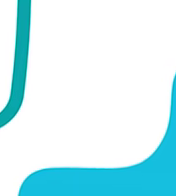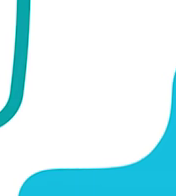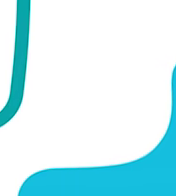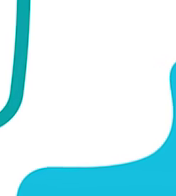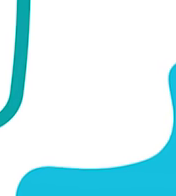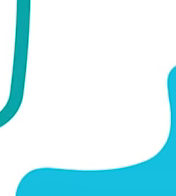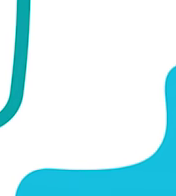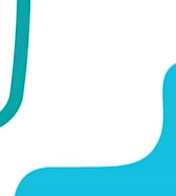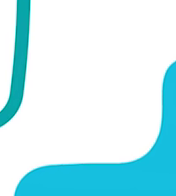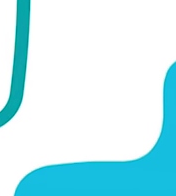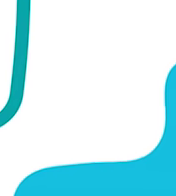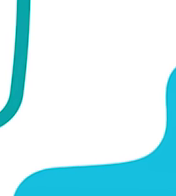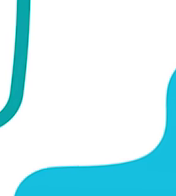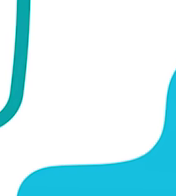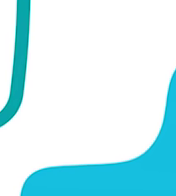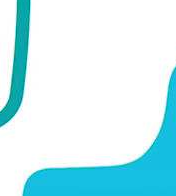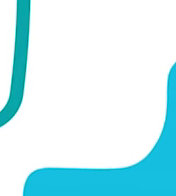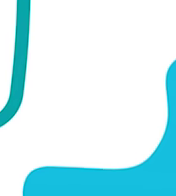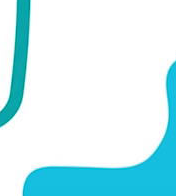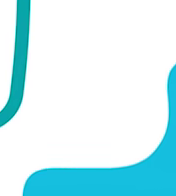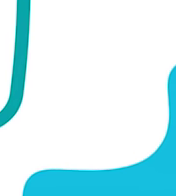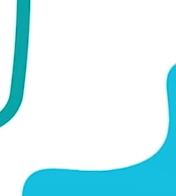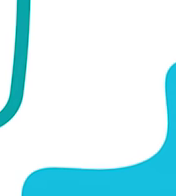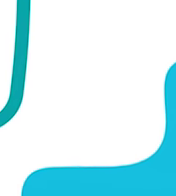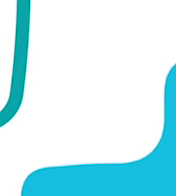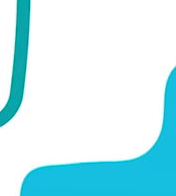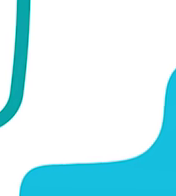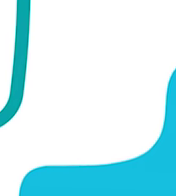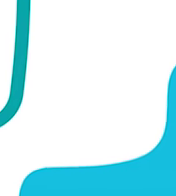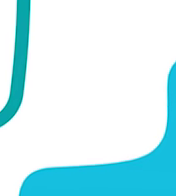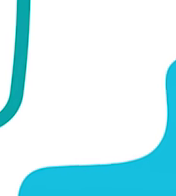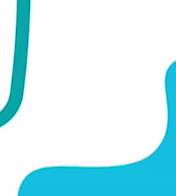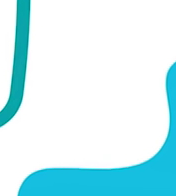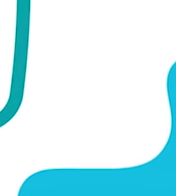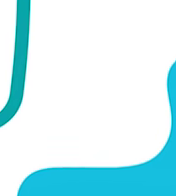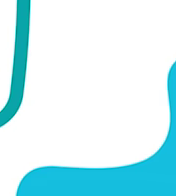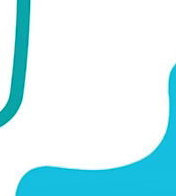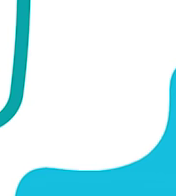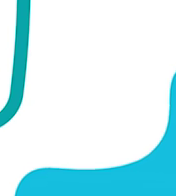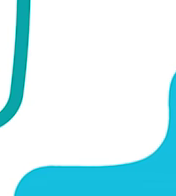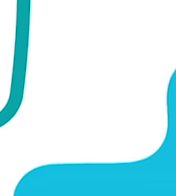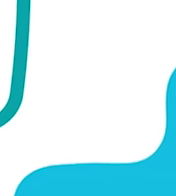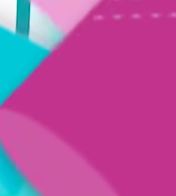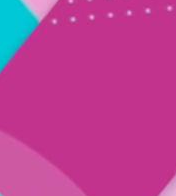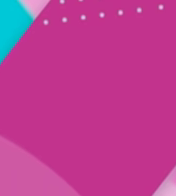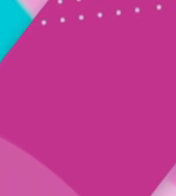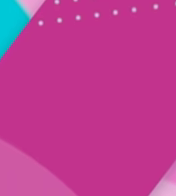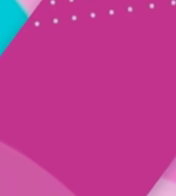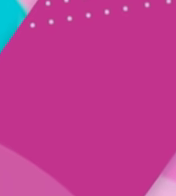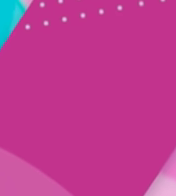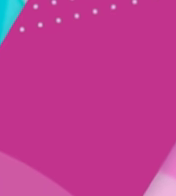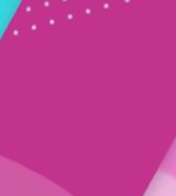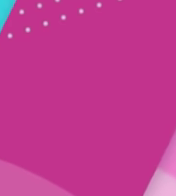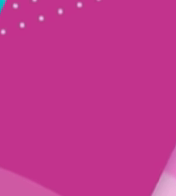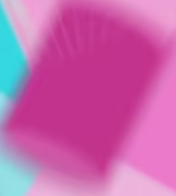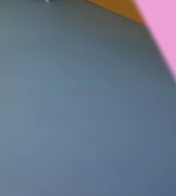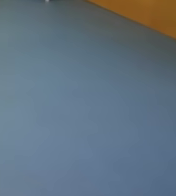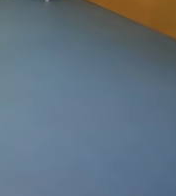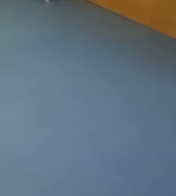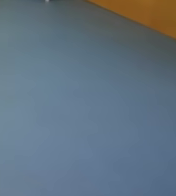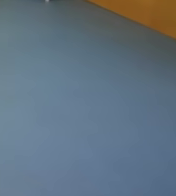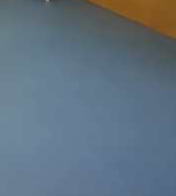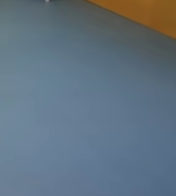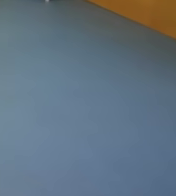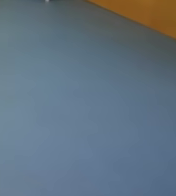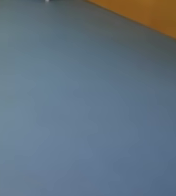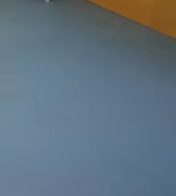Por hoy hemos terminado con Reconozco mis derechos. Espero que lo hayan disfrutado tanto como nosotros